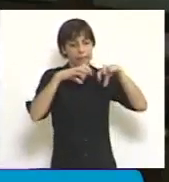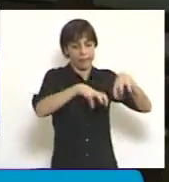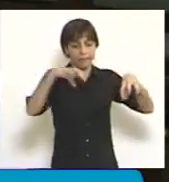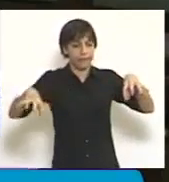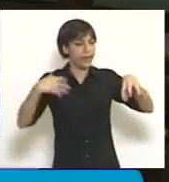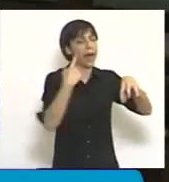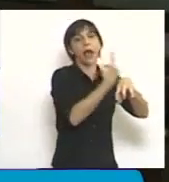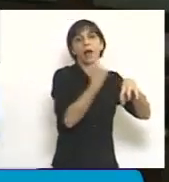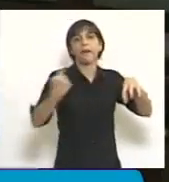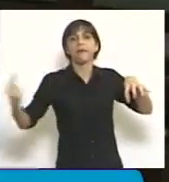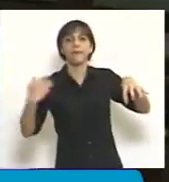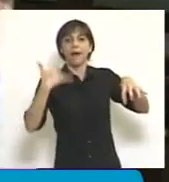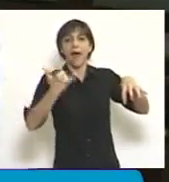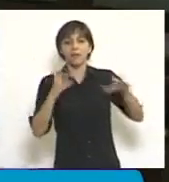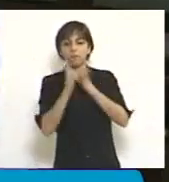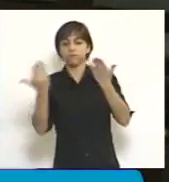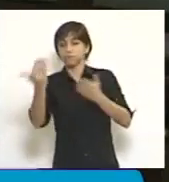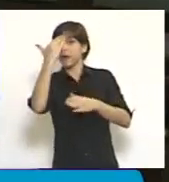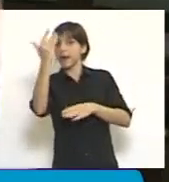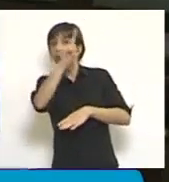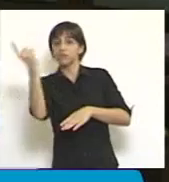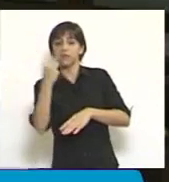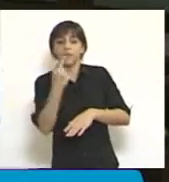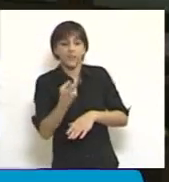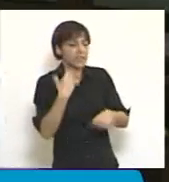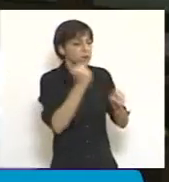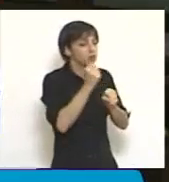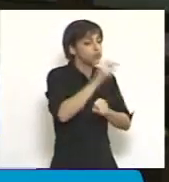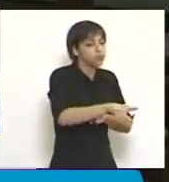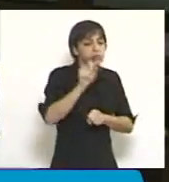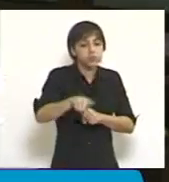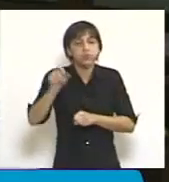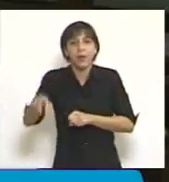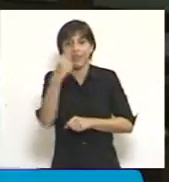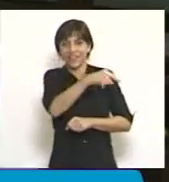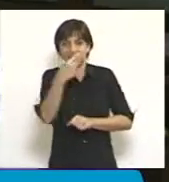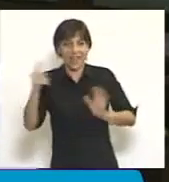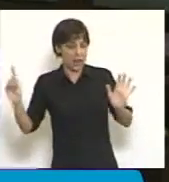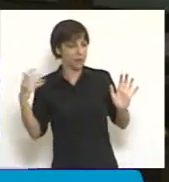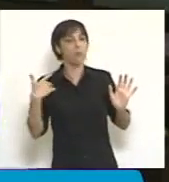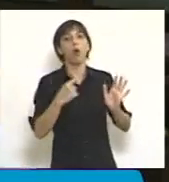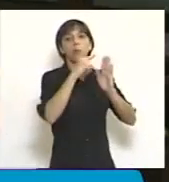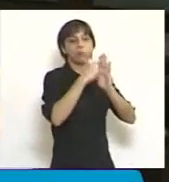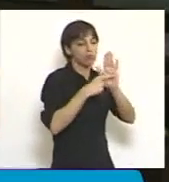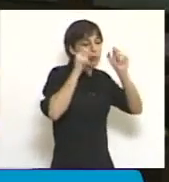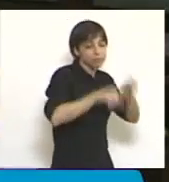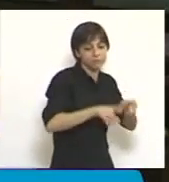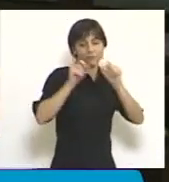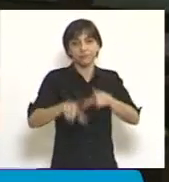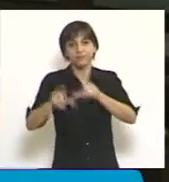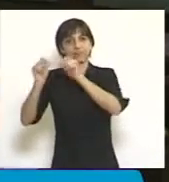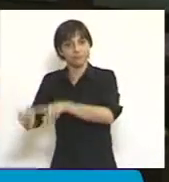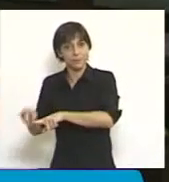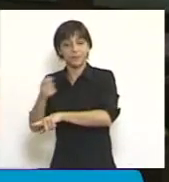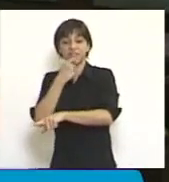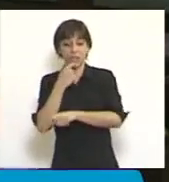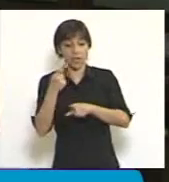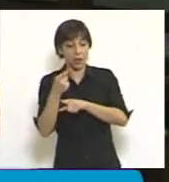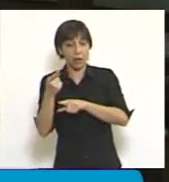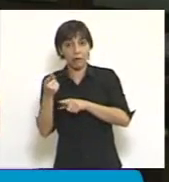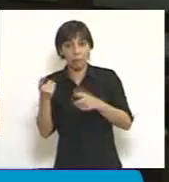en la designación de los subrogantes intervenir los 3 poderes, pero está claro que cada poder debe intervenir de acuerdo con